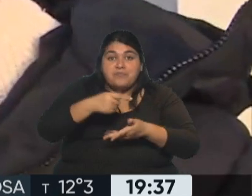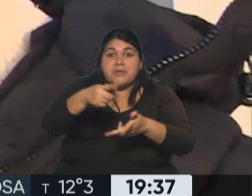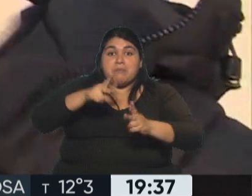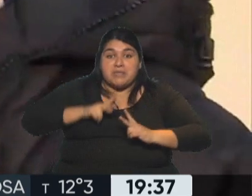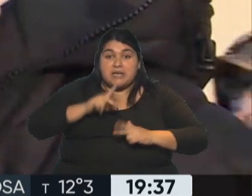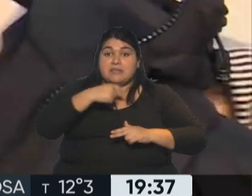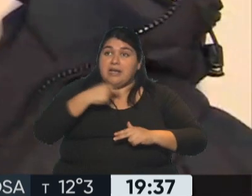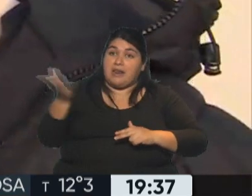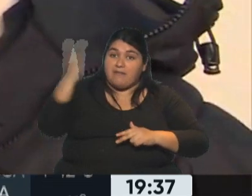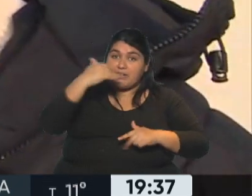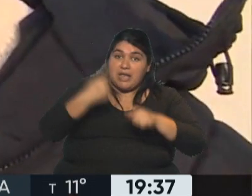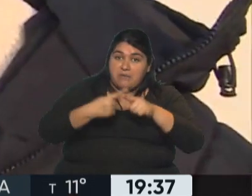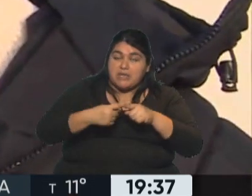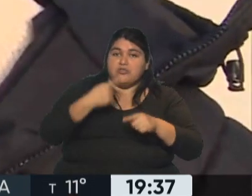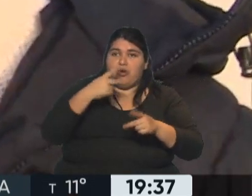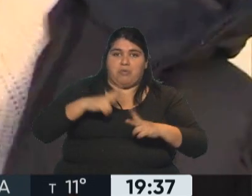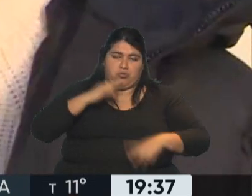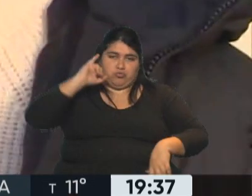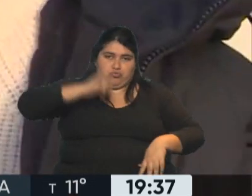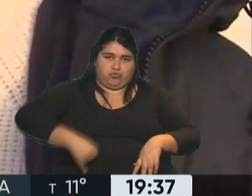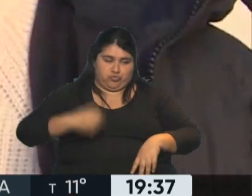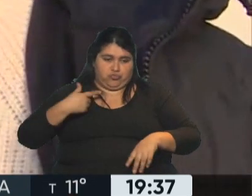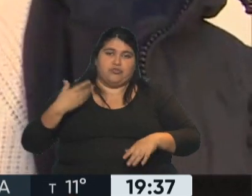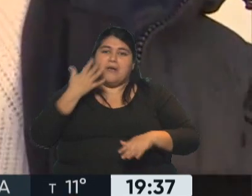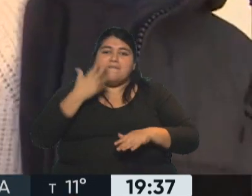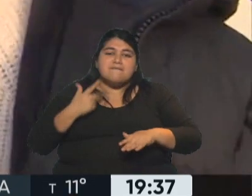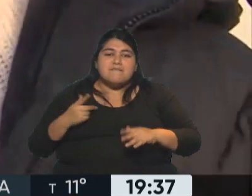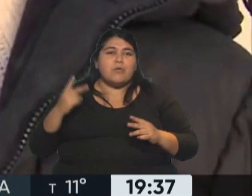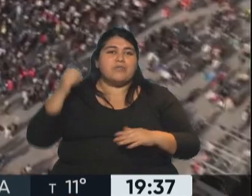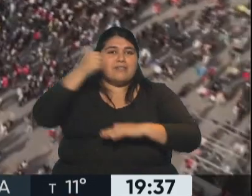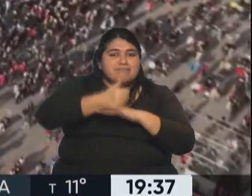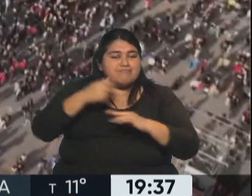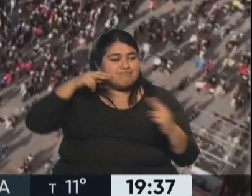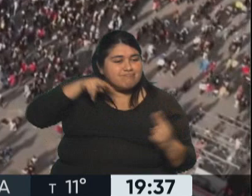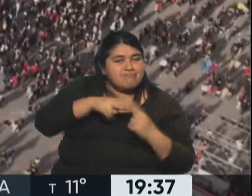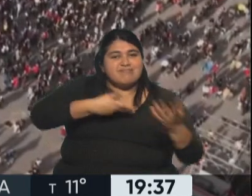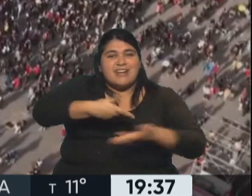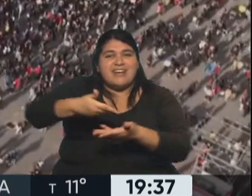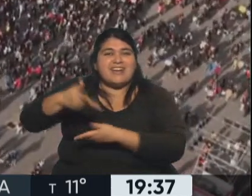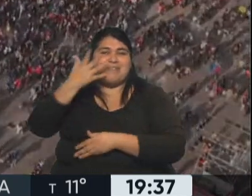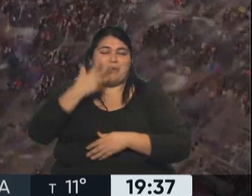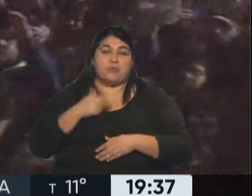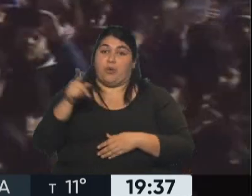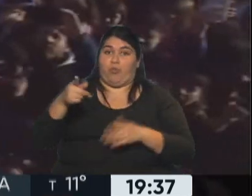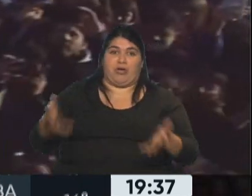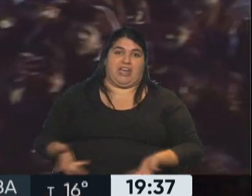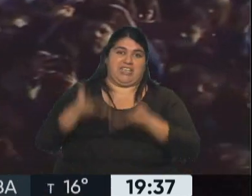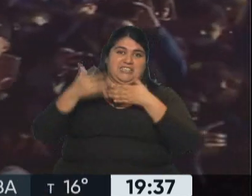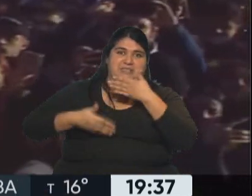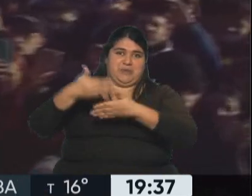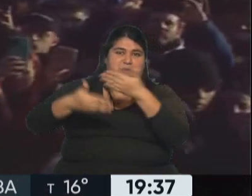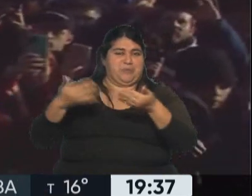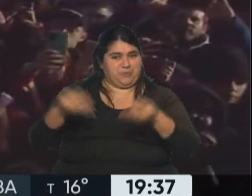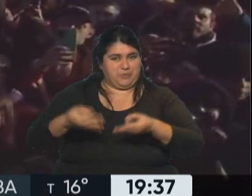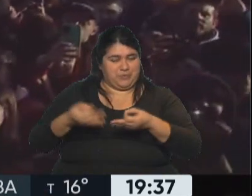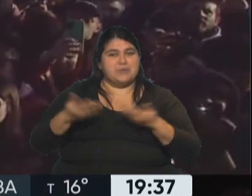dijeron querer en el evento dije una porque me parece hermoso que todos nos puedan venir a ver y que podemos disfrutar todos creciendo muchísimo venís de